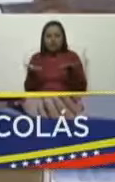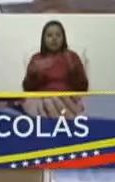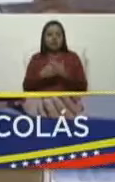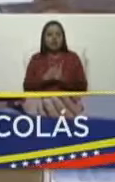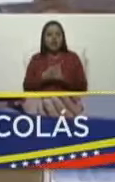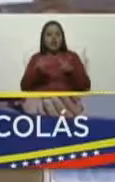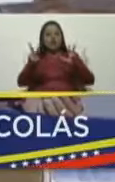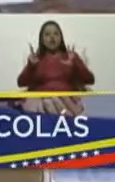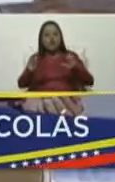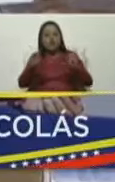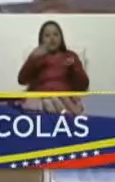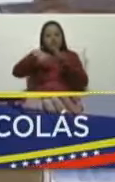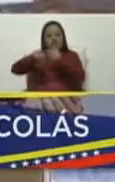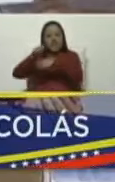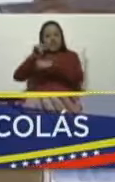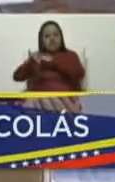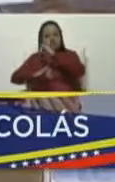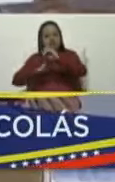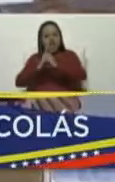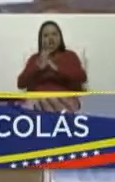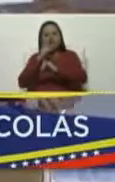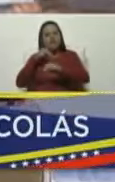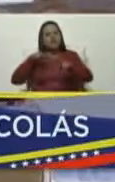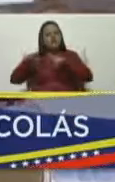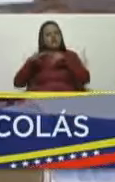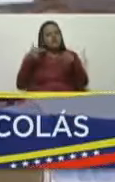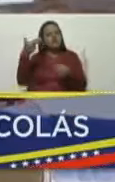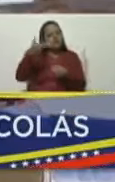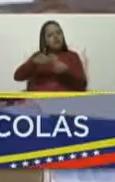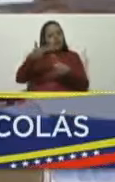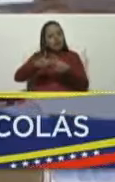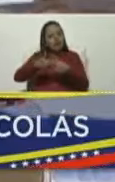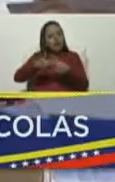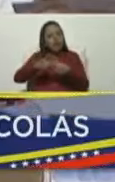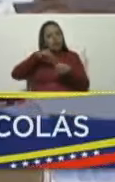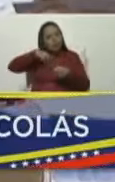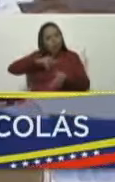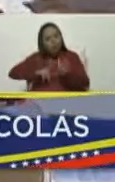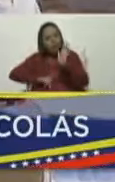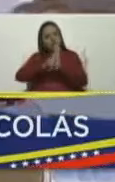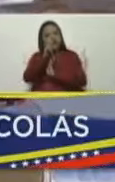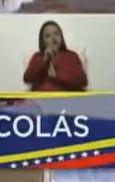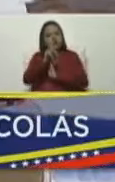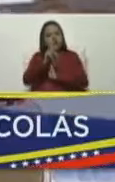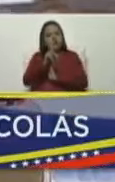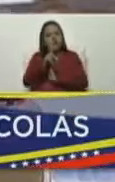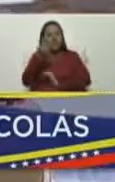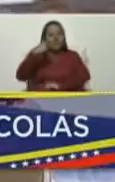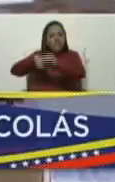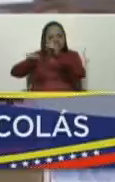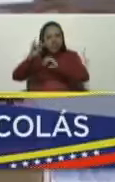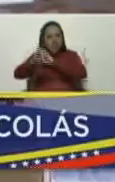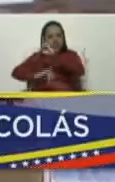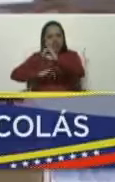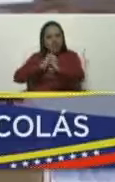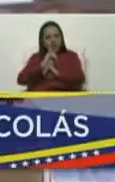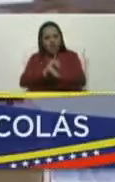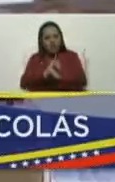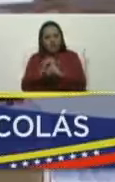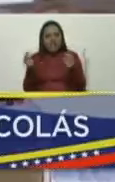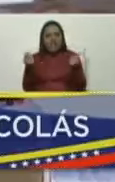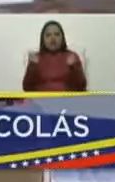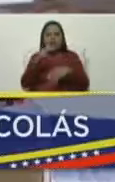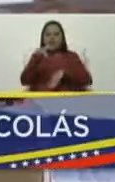de nuevas exportaciones no petroleras, para seguir desarrollando la vocación exportadora de la